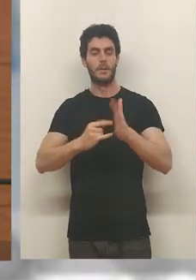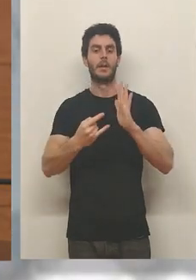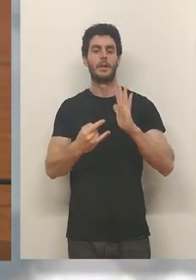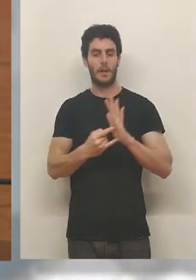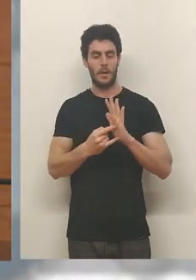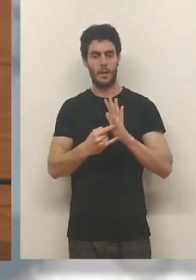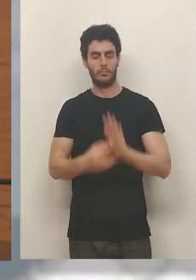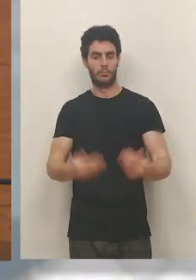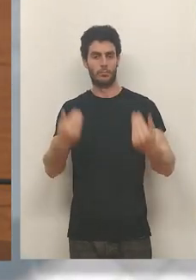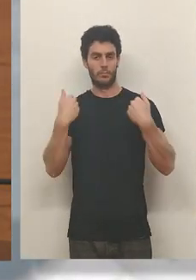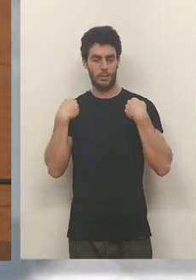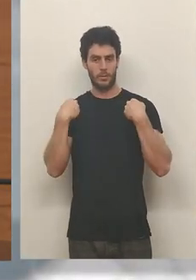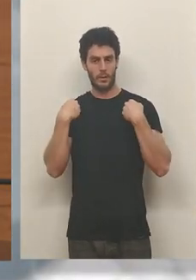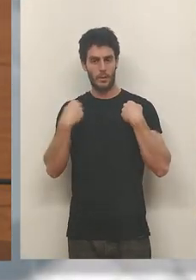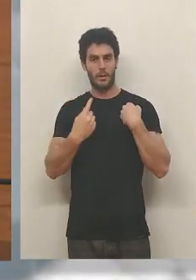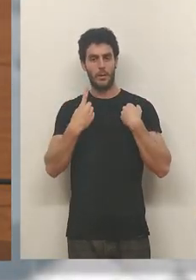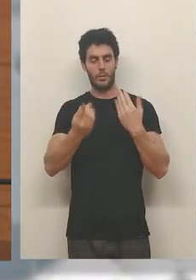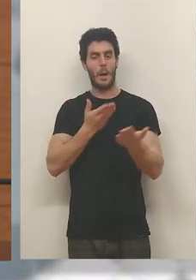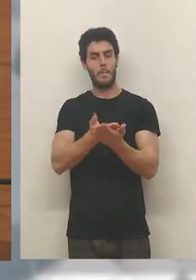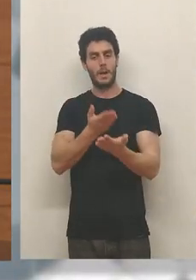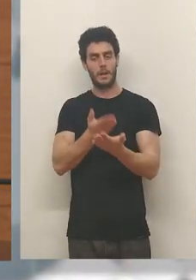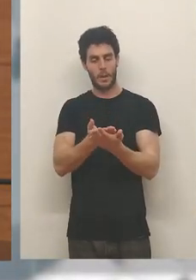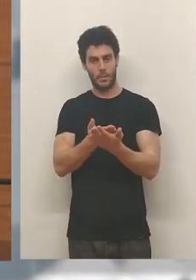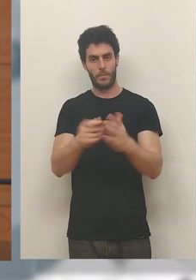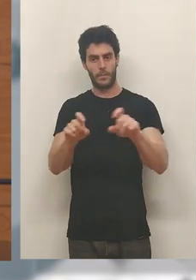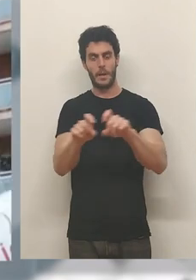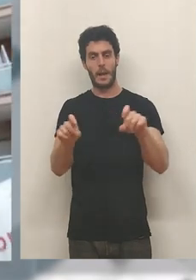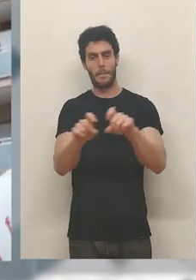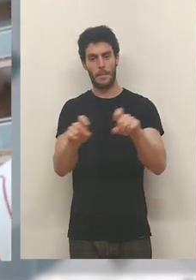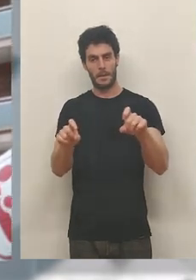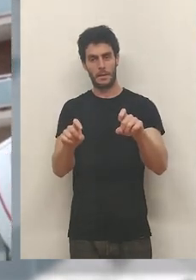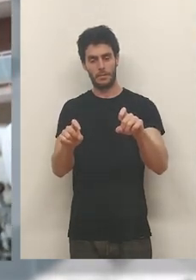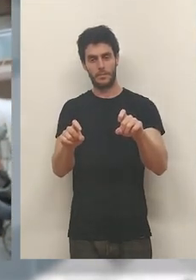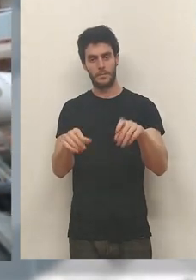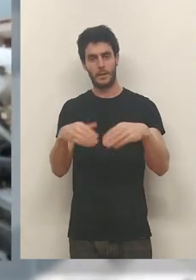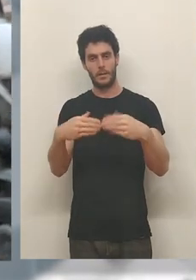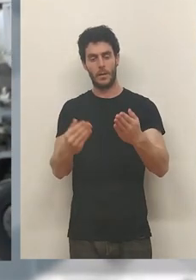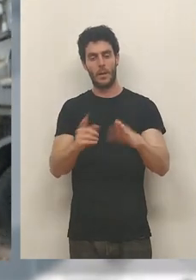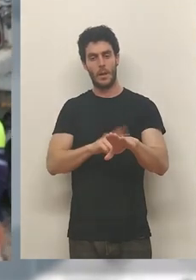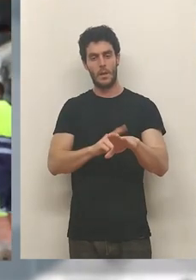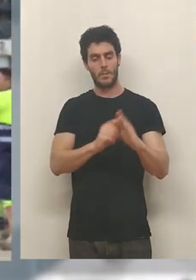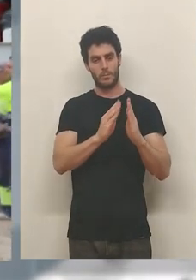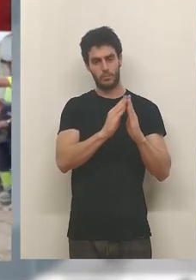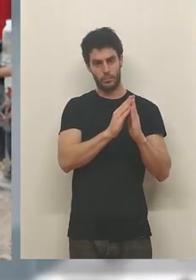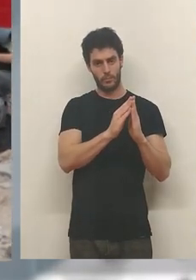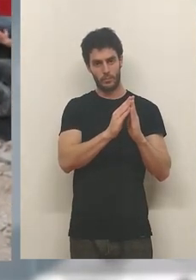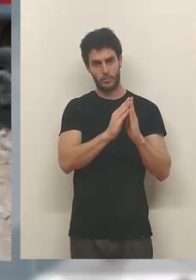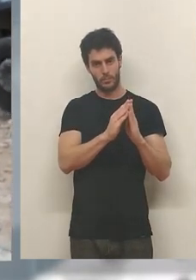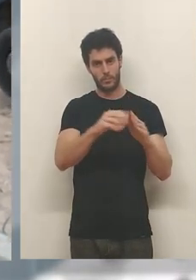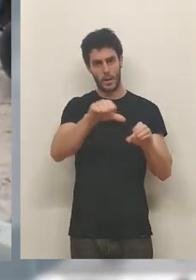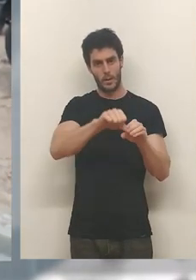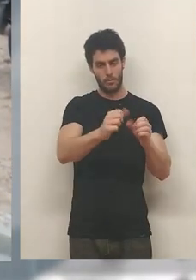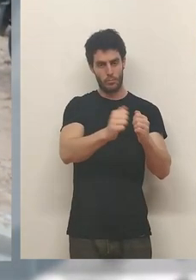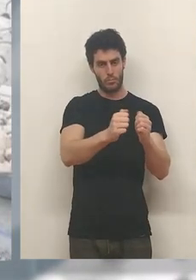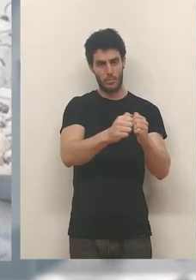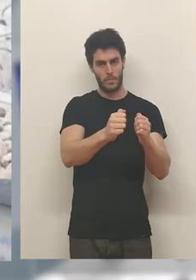cuestión exclusivamente técnica que corresponde a una solicitud de la empresa. Debe pasar un tiempo entre el